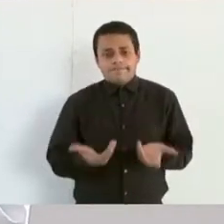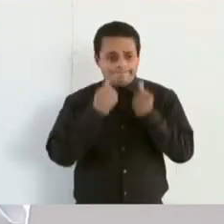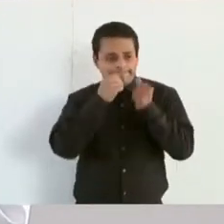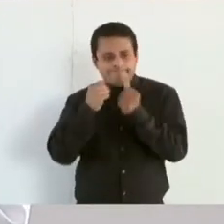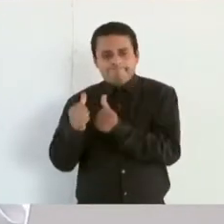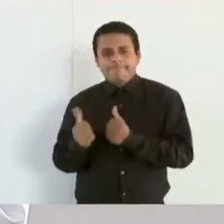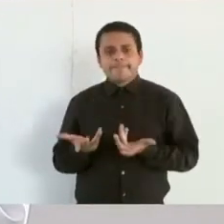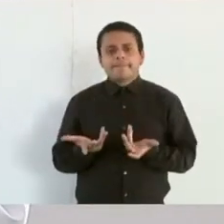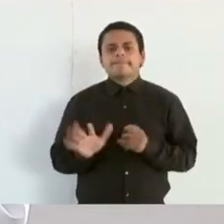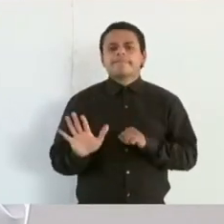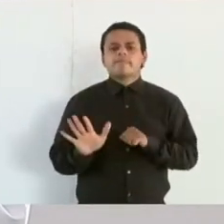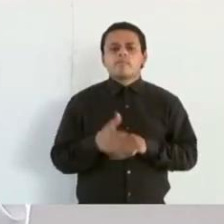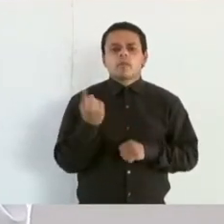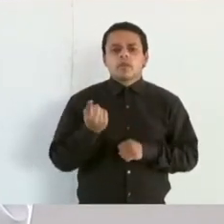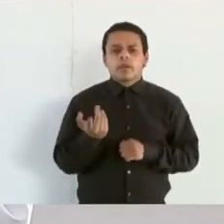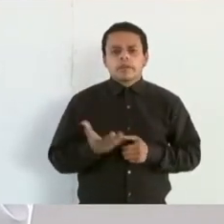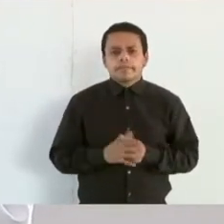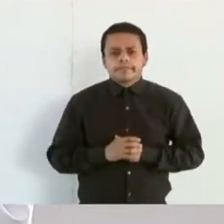porque